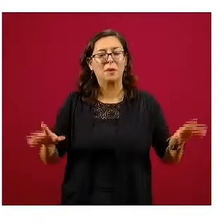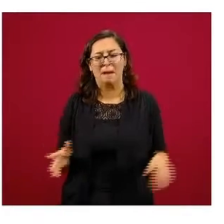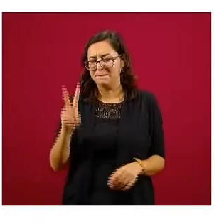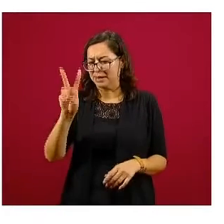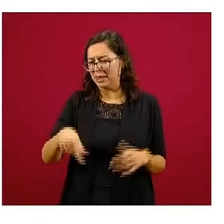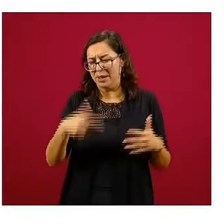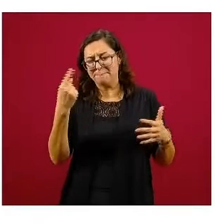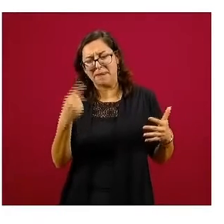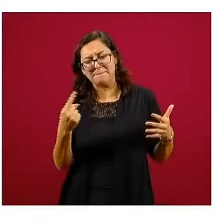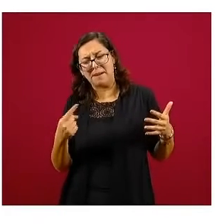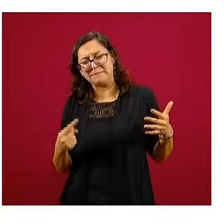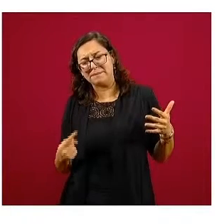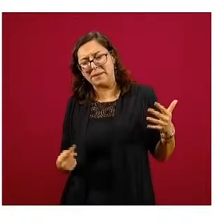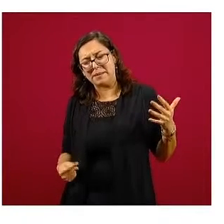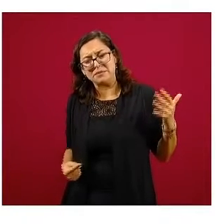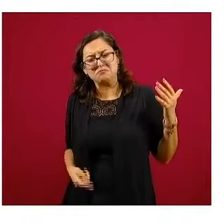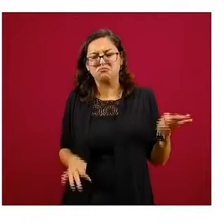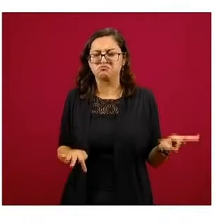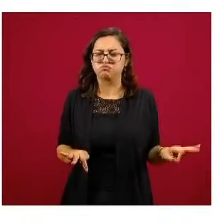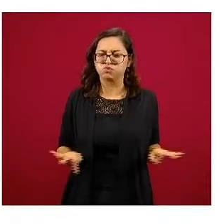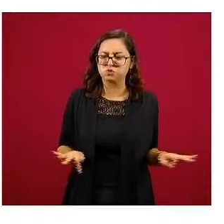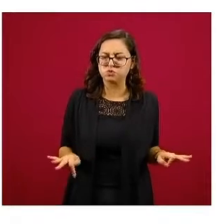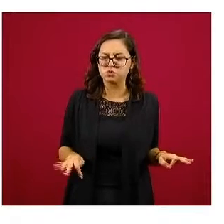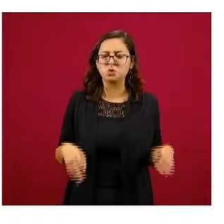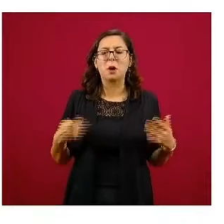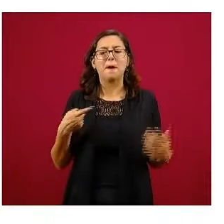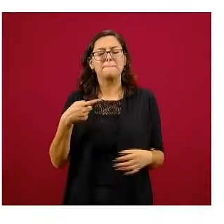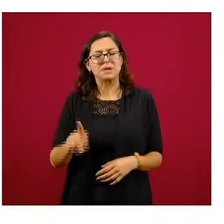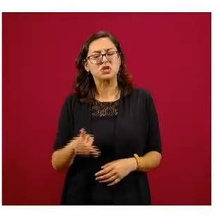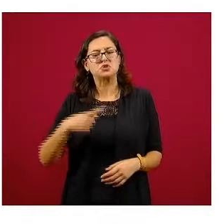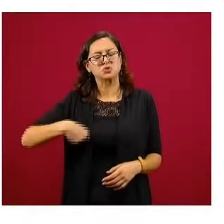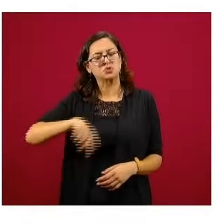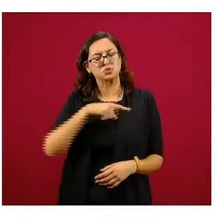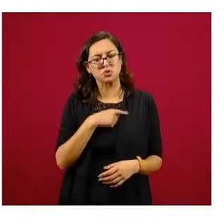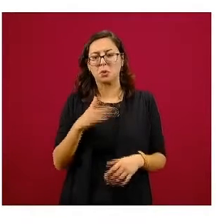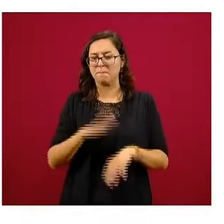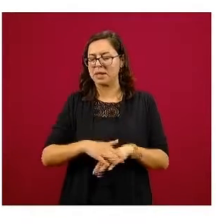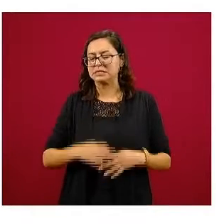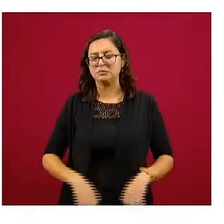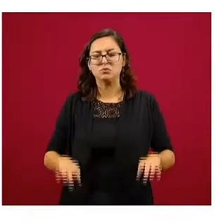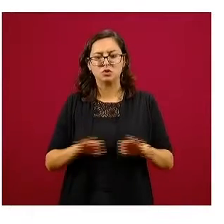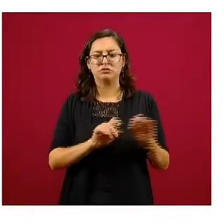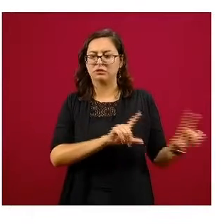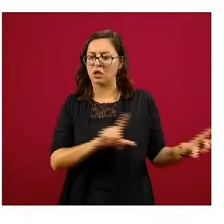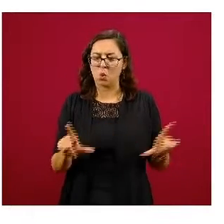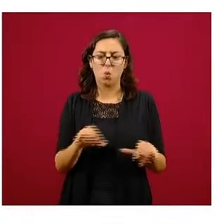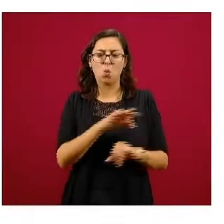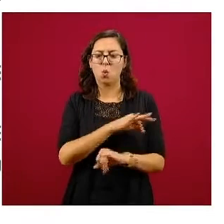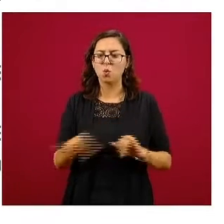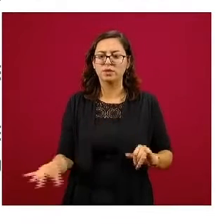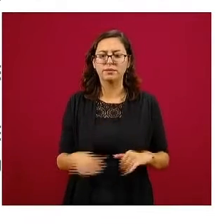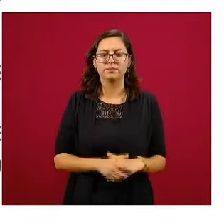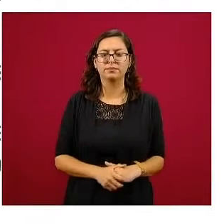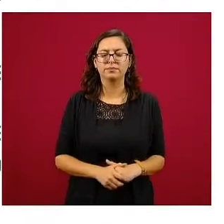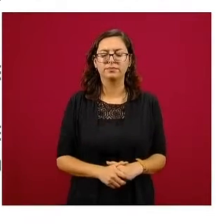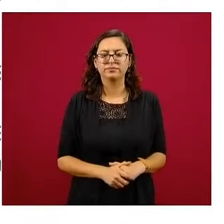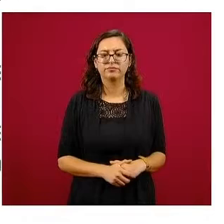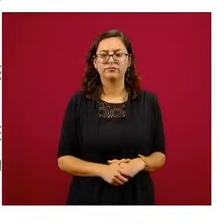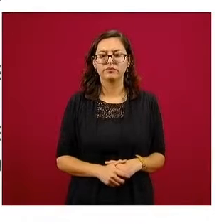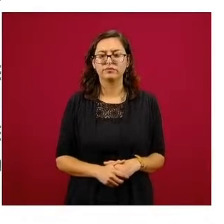todas y todos ustedes muy buenas noches. Yo quisiera empezar destacando que la Secretaría de Educación Pública,